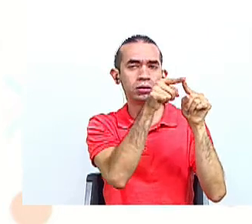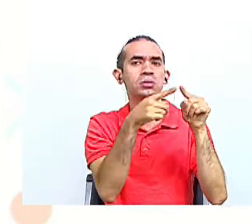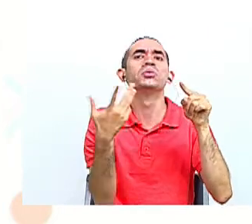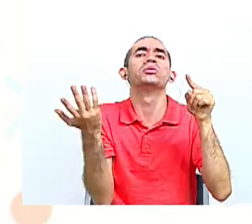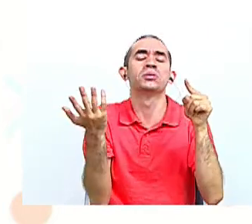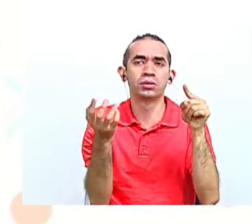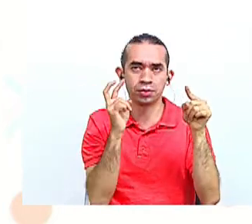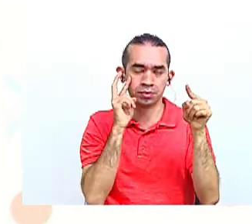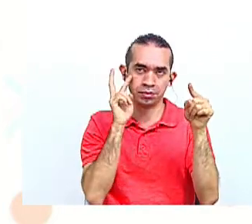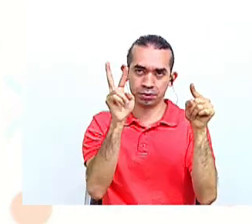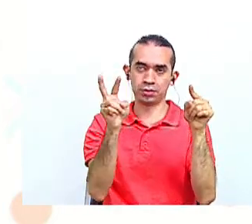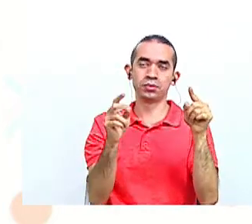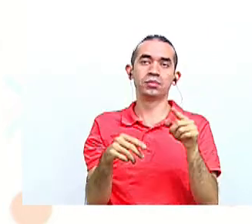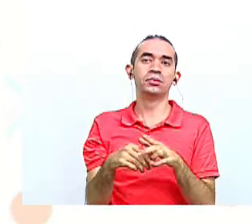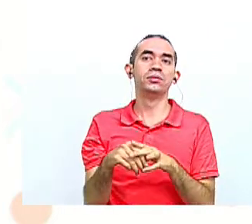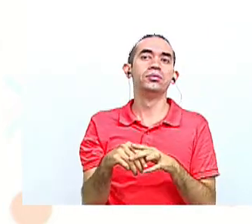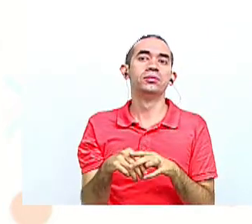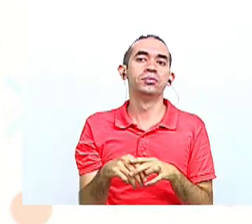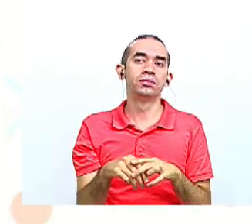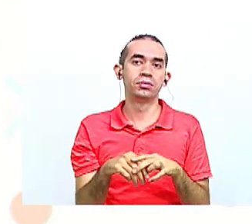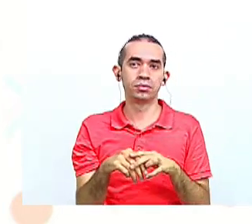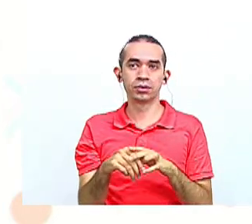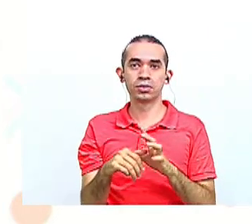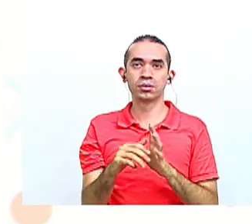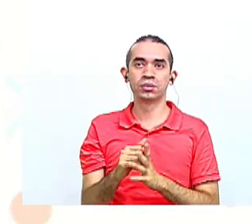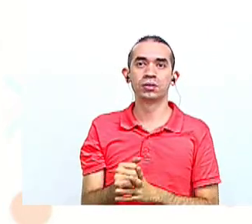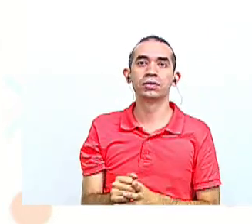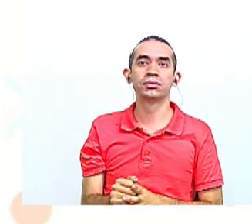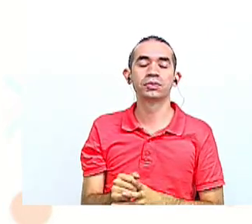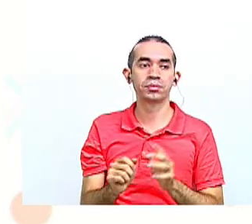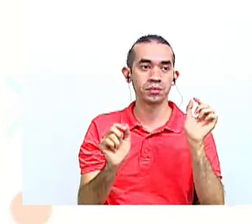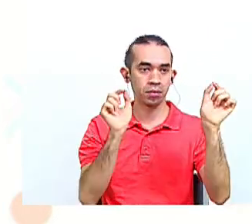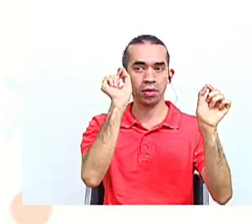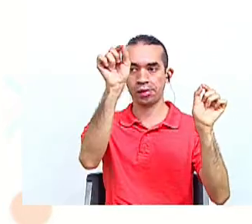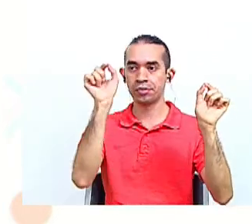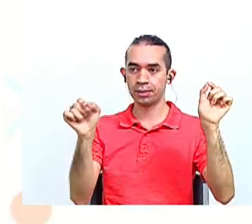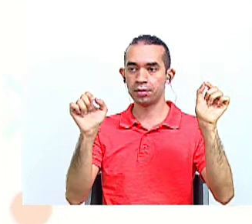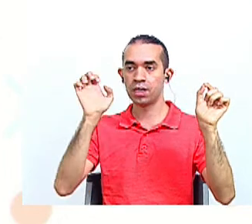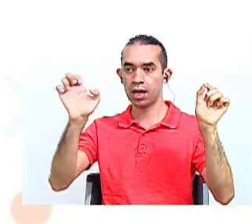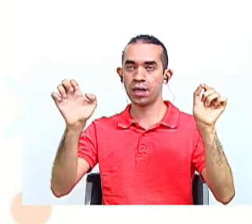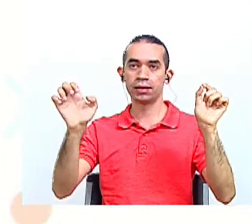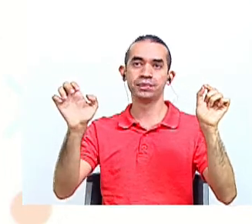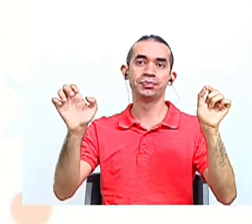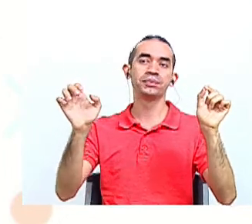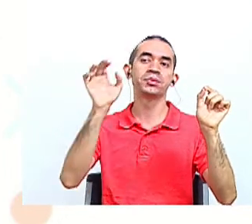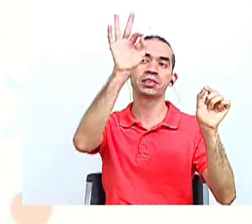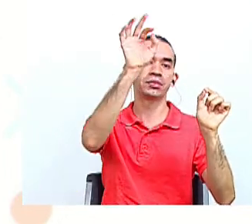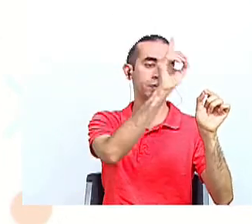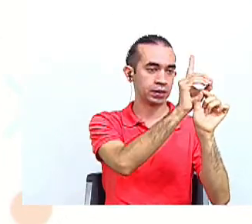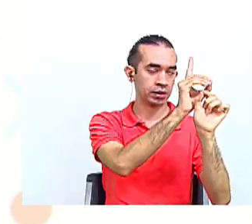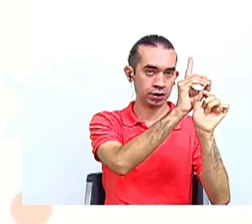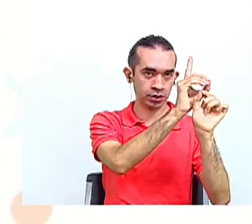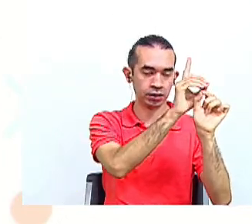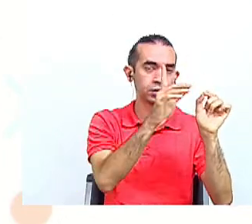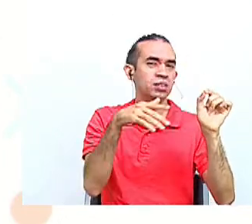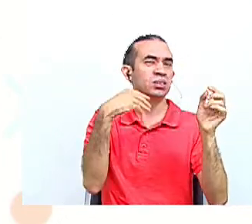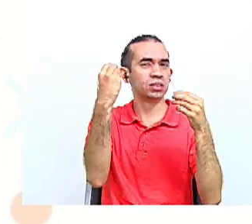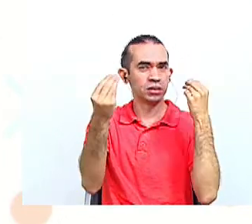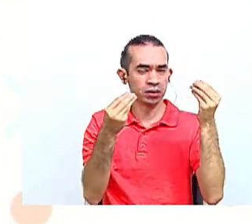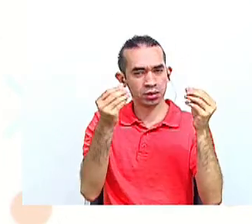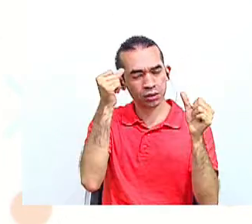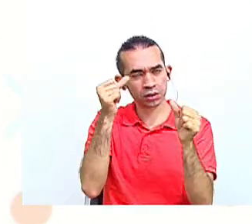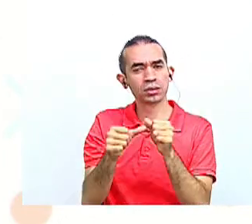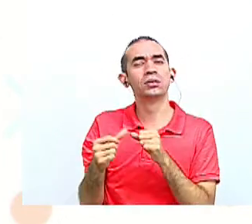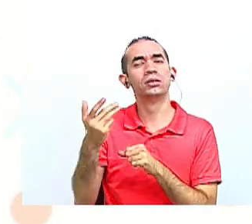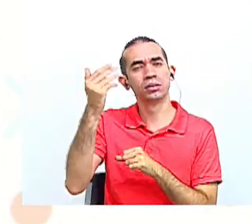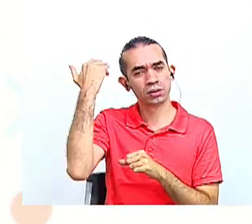Observemos. Como E, F y D son puntos medios, recordemos lo que